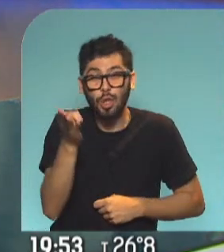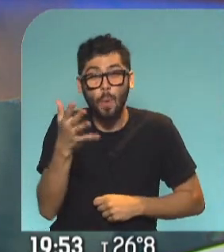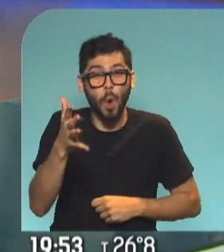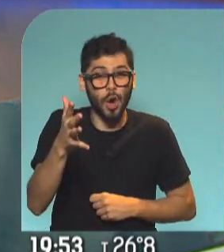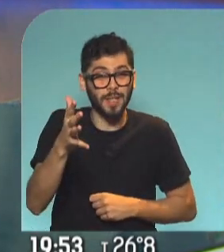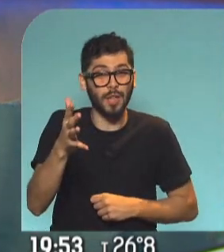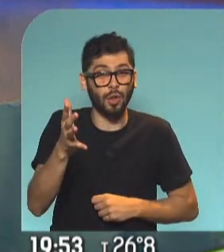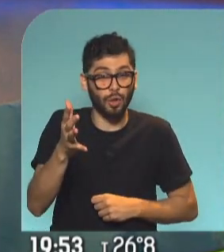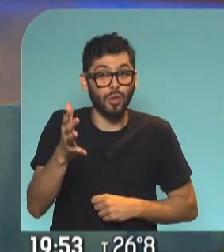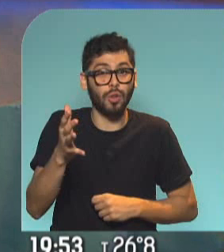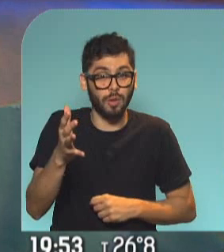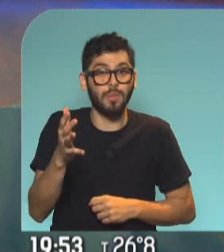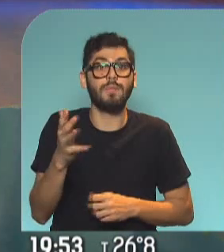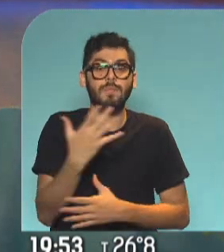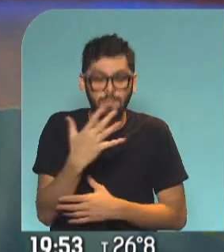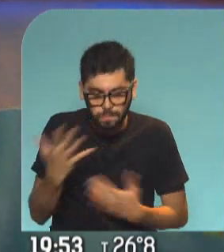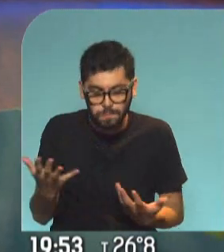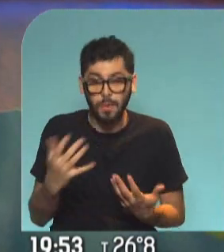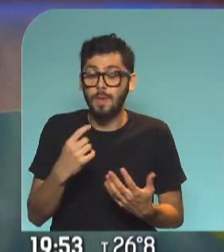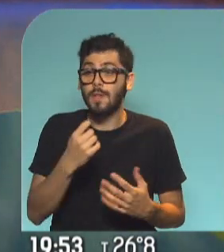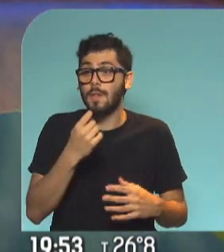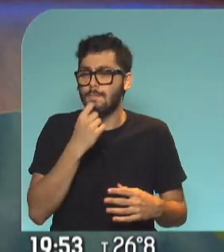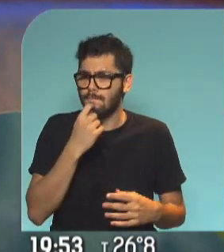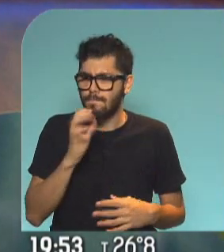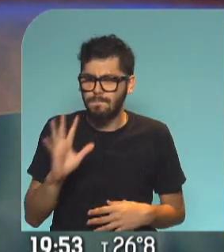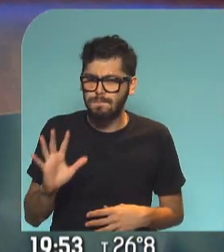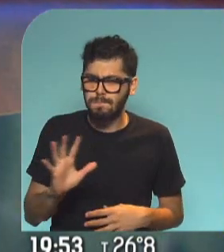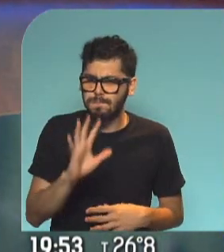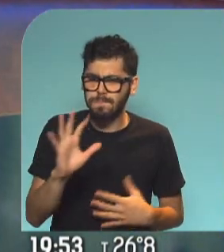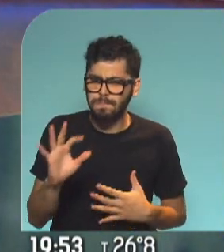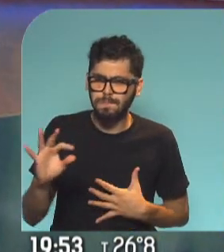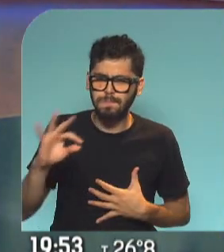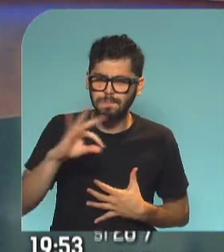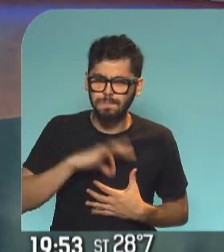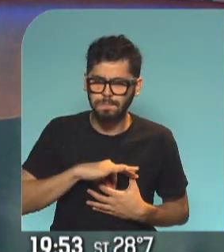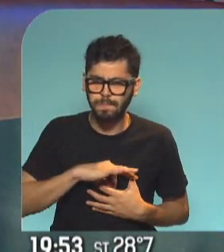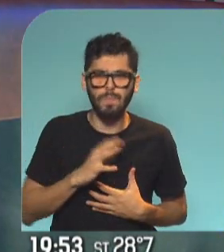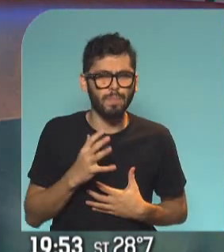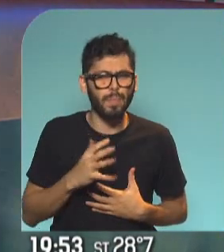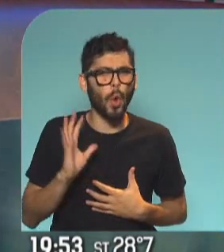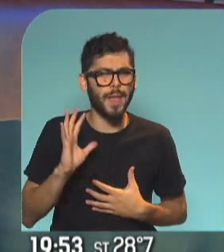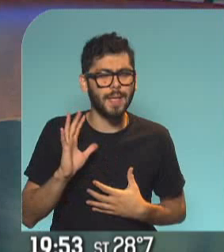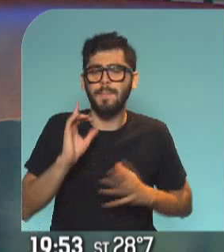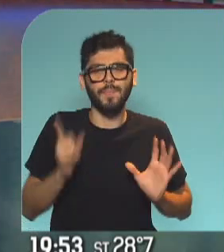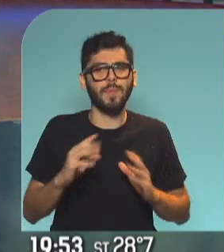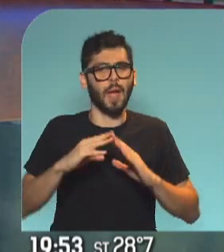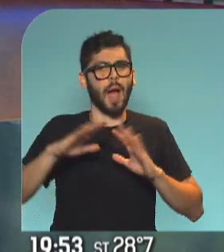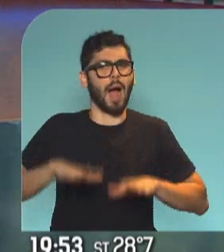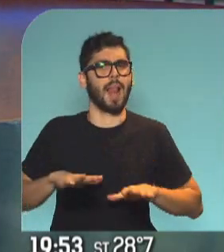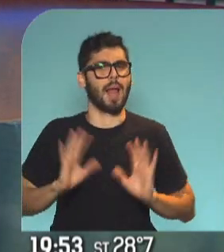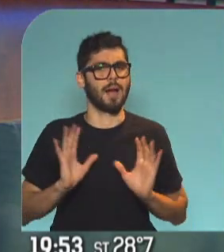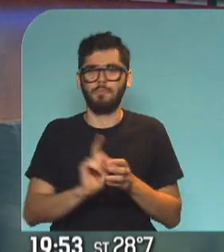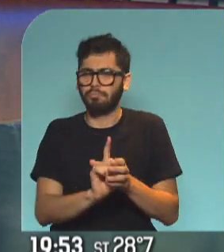parte. Ante la sospecha de que uno puede ser portador del virus, tiene que aislarse. Muy bien.